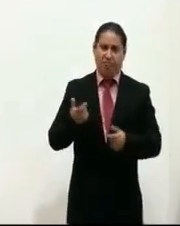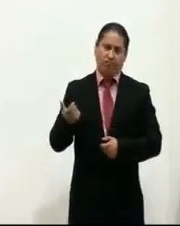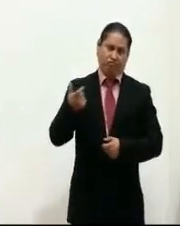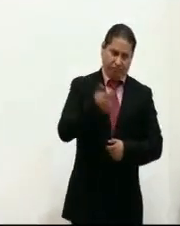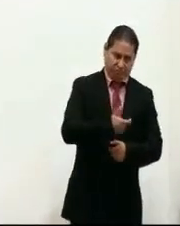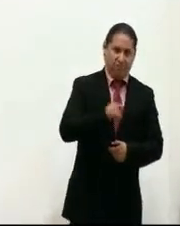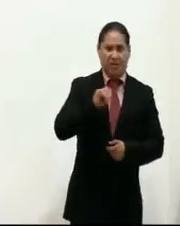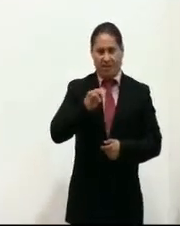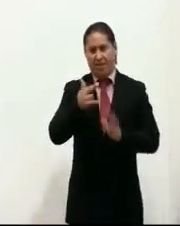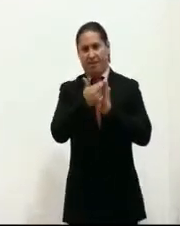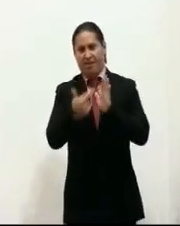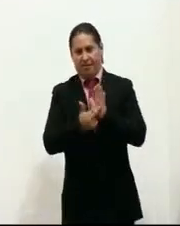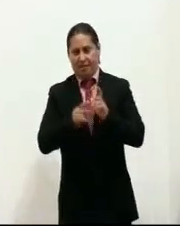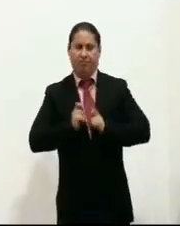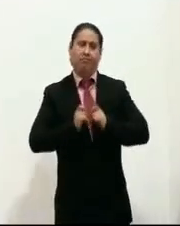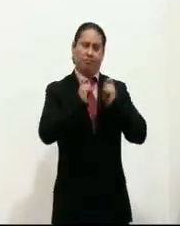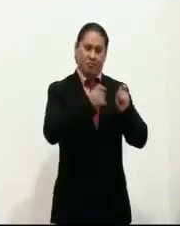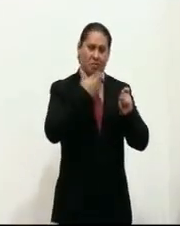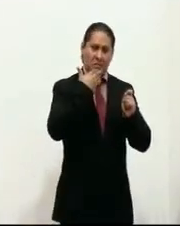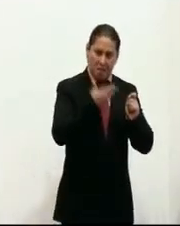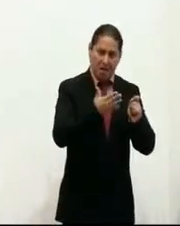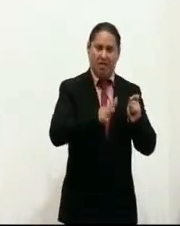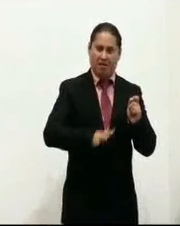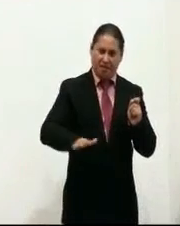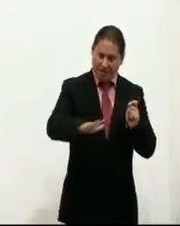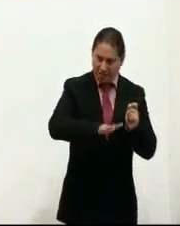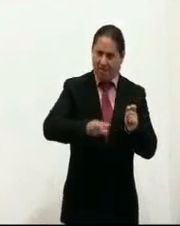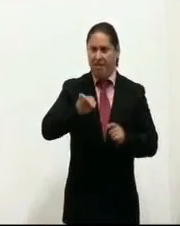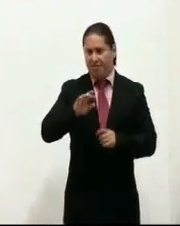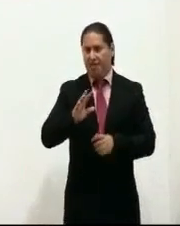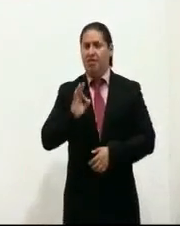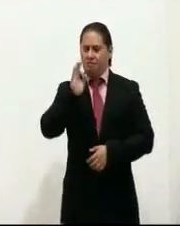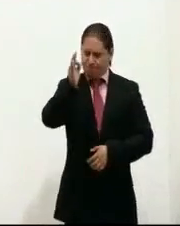pues, una reforma en beneficio de la ciudadanía, por lo que les reitero mi voto